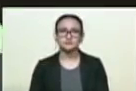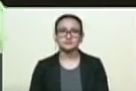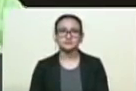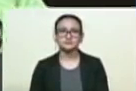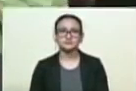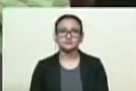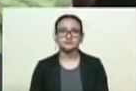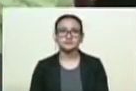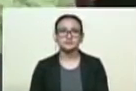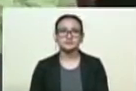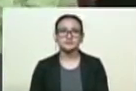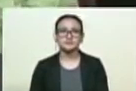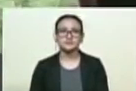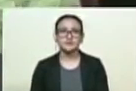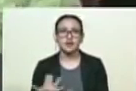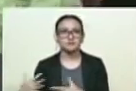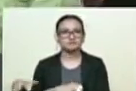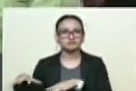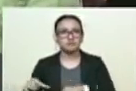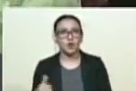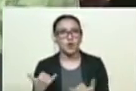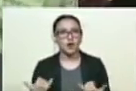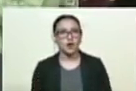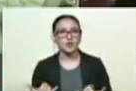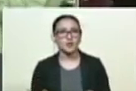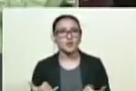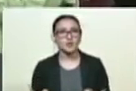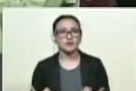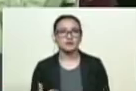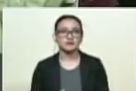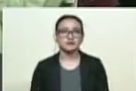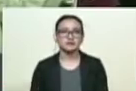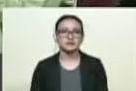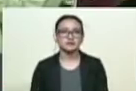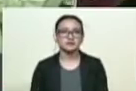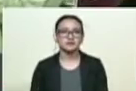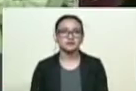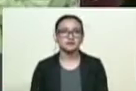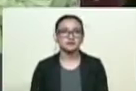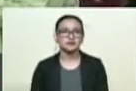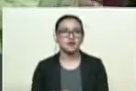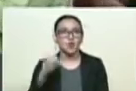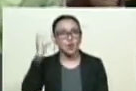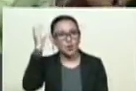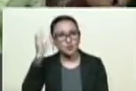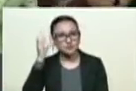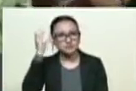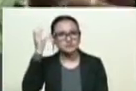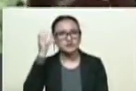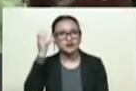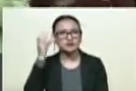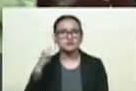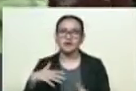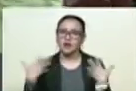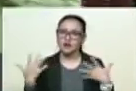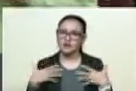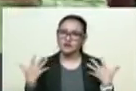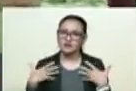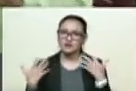que hemos conquistado en el presente con mucha conciencia, con mucha